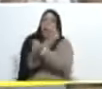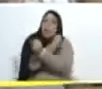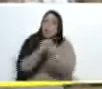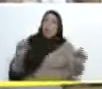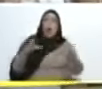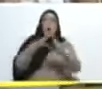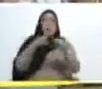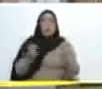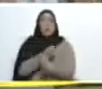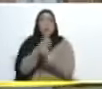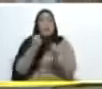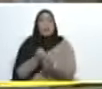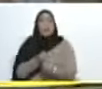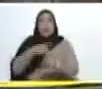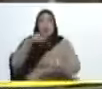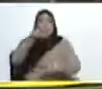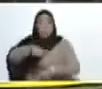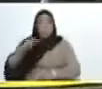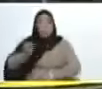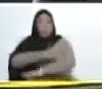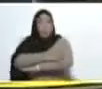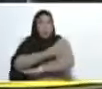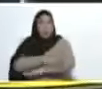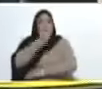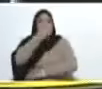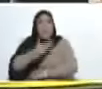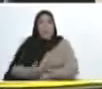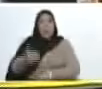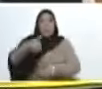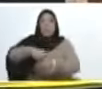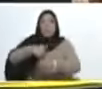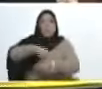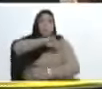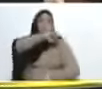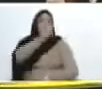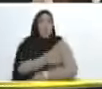con toda su magnificencia, con todo su poder.